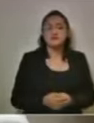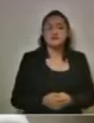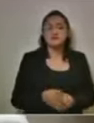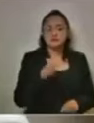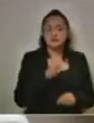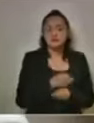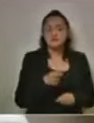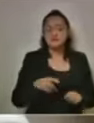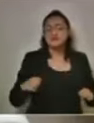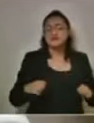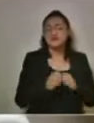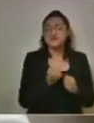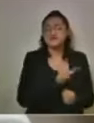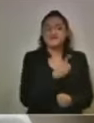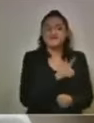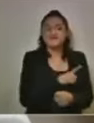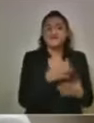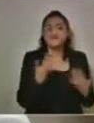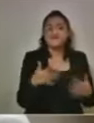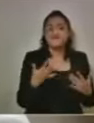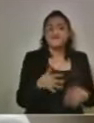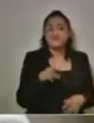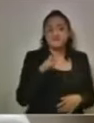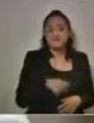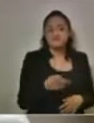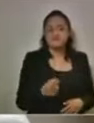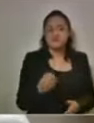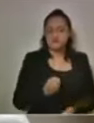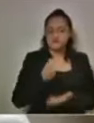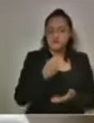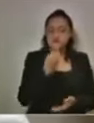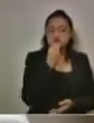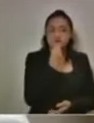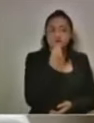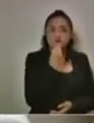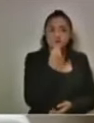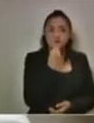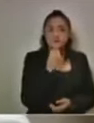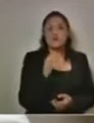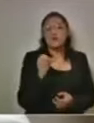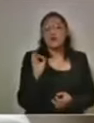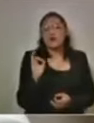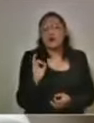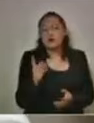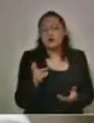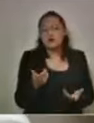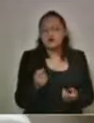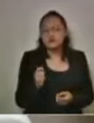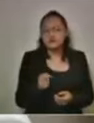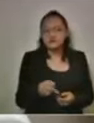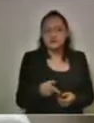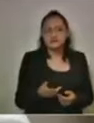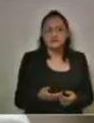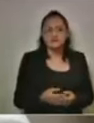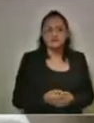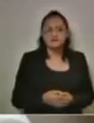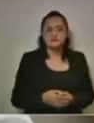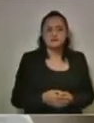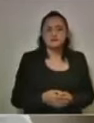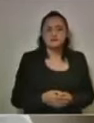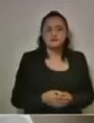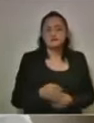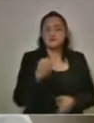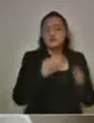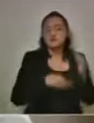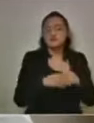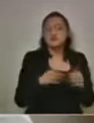esta contingencia las despensas o paquetes alimentarios higiénicos